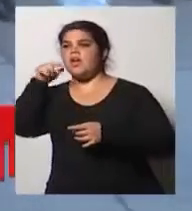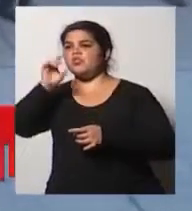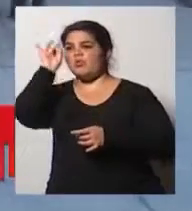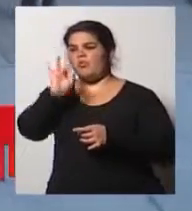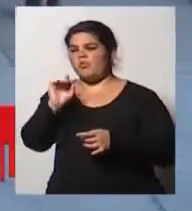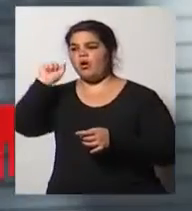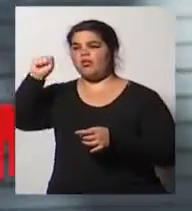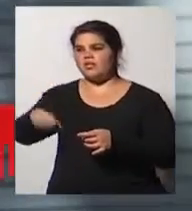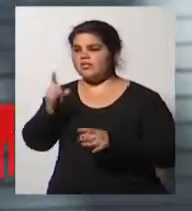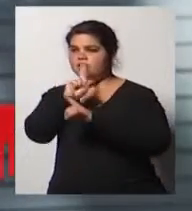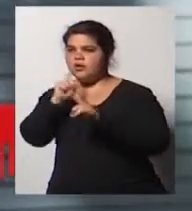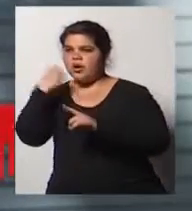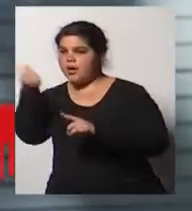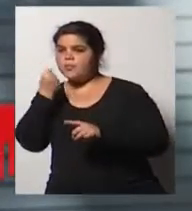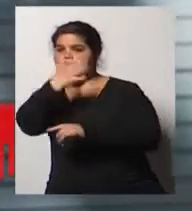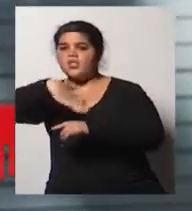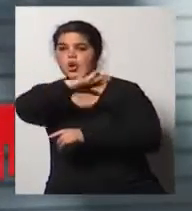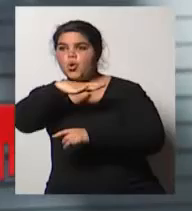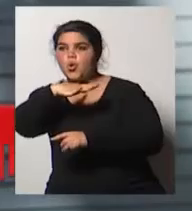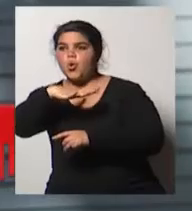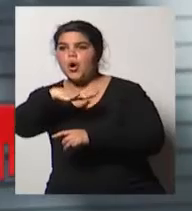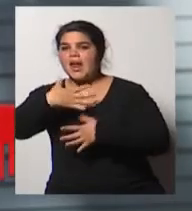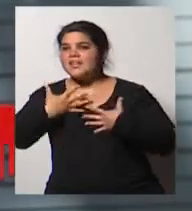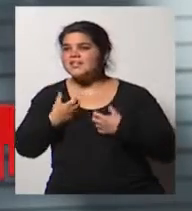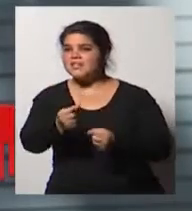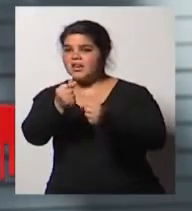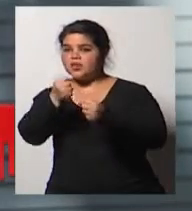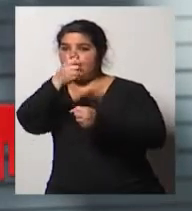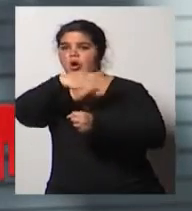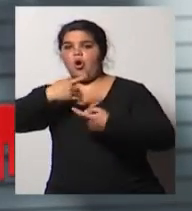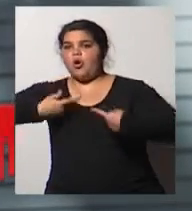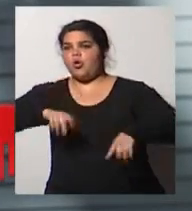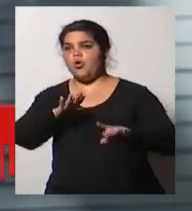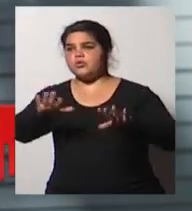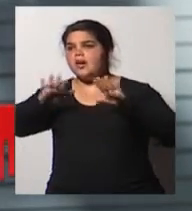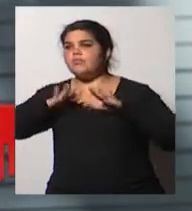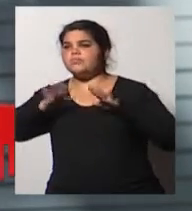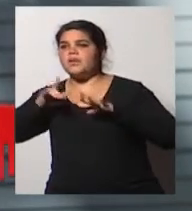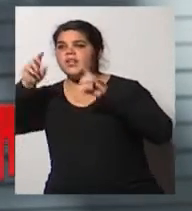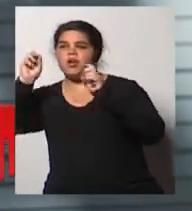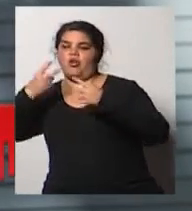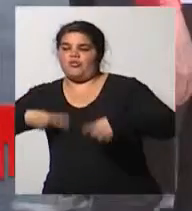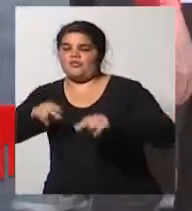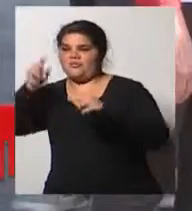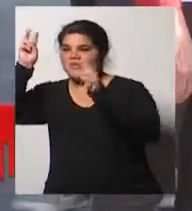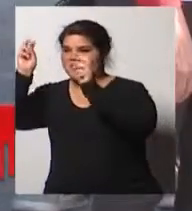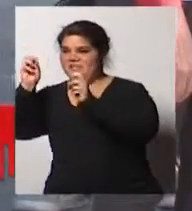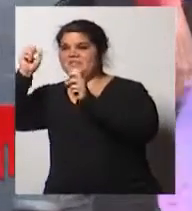decir que es más importante vivir en un ambiente sano que hacer algún tipo de actividad económica que nos pueda